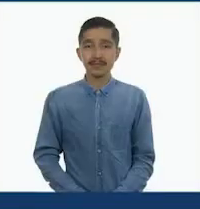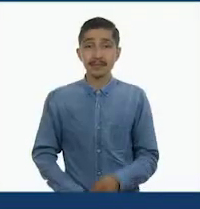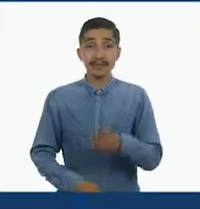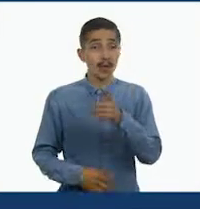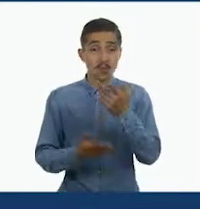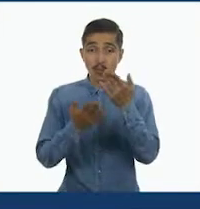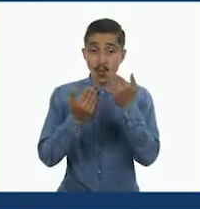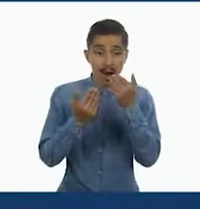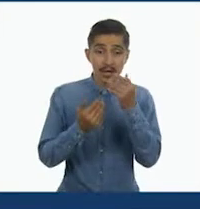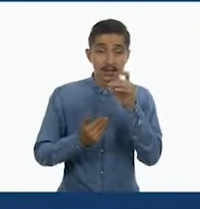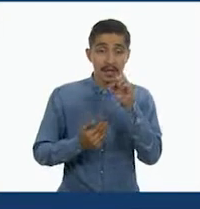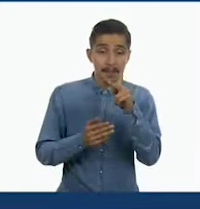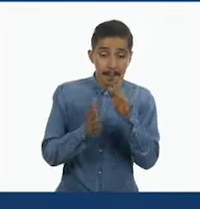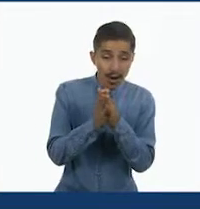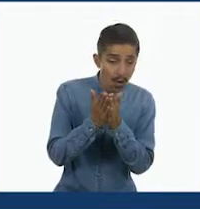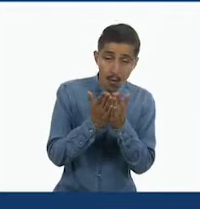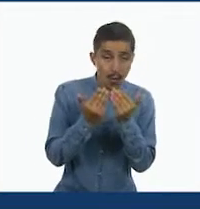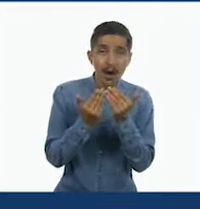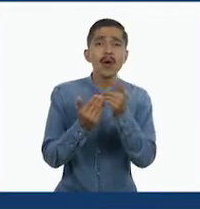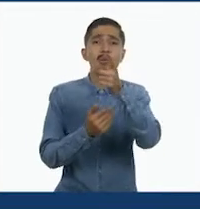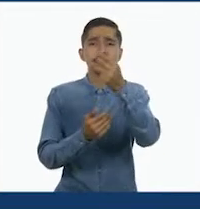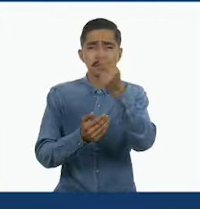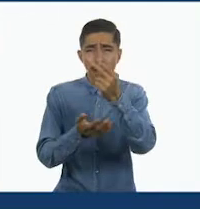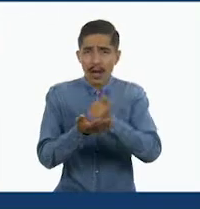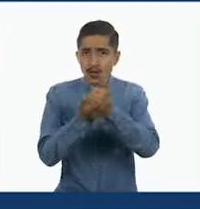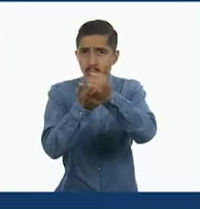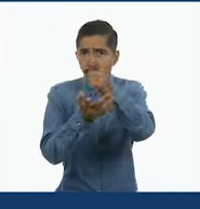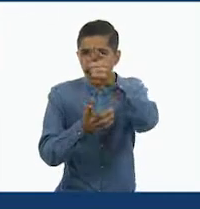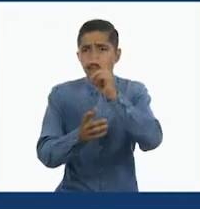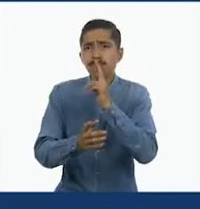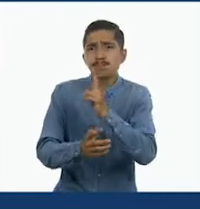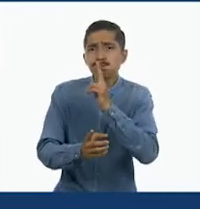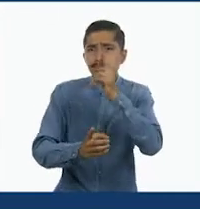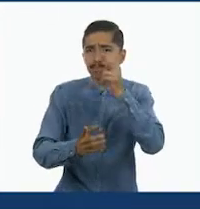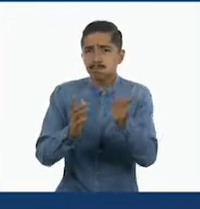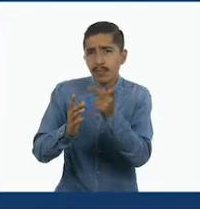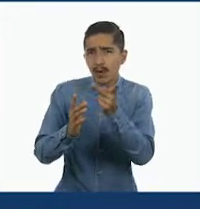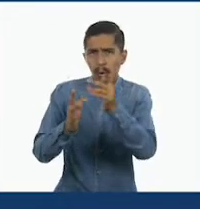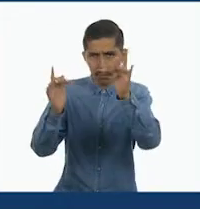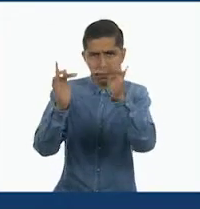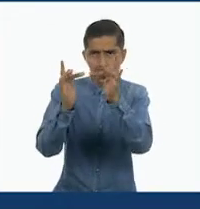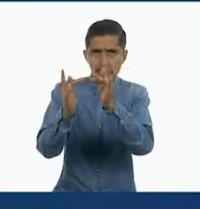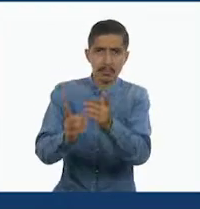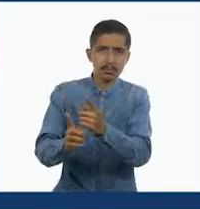Si no tienes el libro de texto o necesitas ayuda para responder las preguntas, contáctanos.